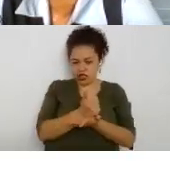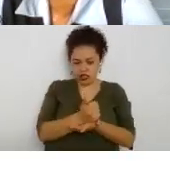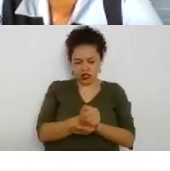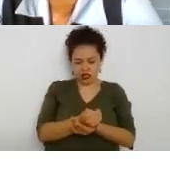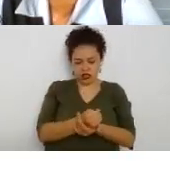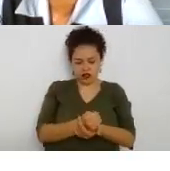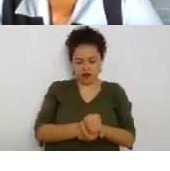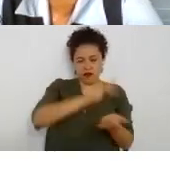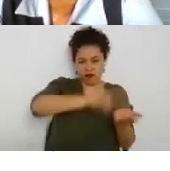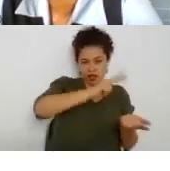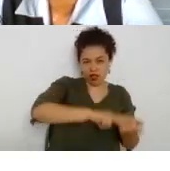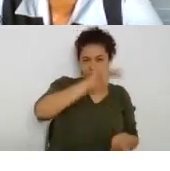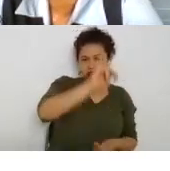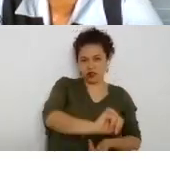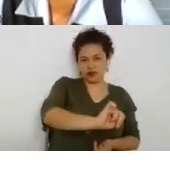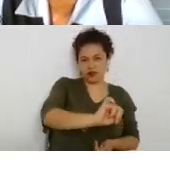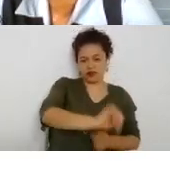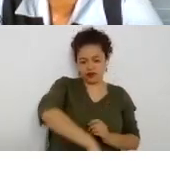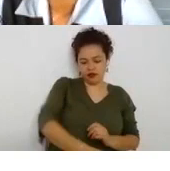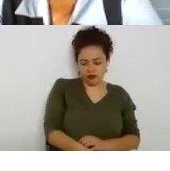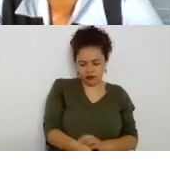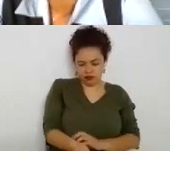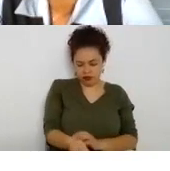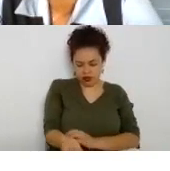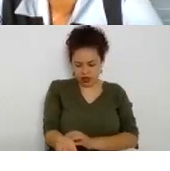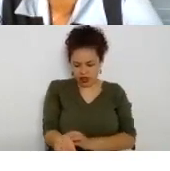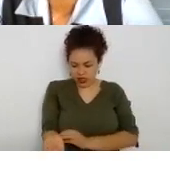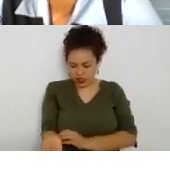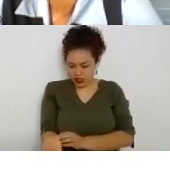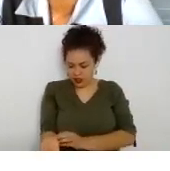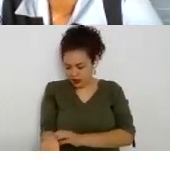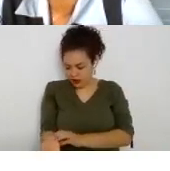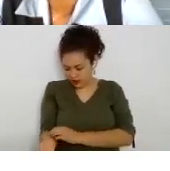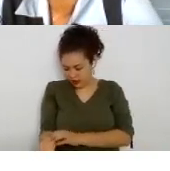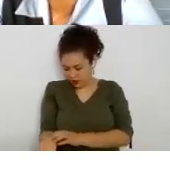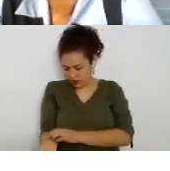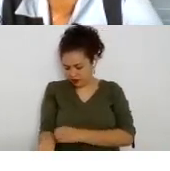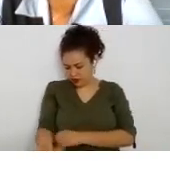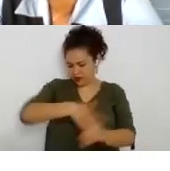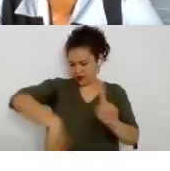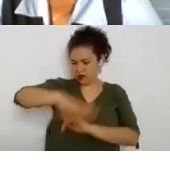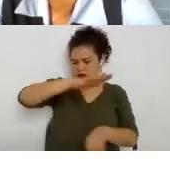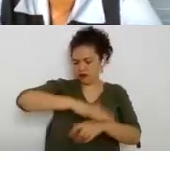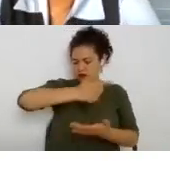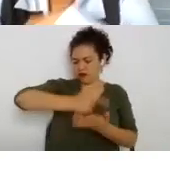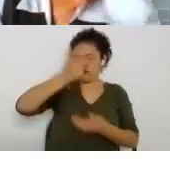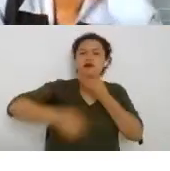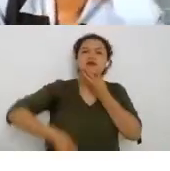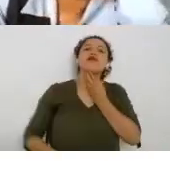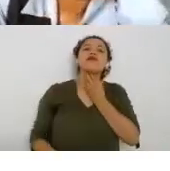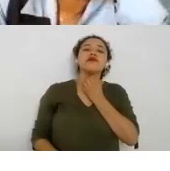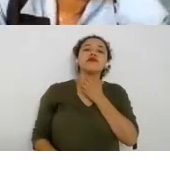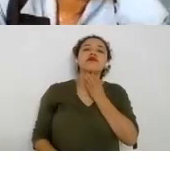válido? Sí. La cuestión aquí es que si se agrava la situación y demás, ahí